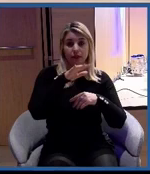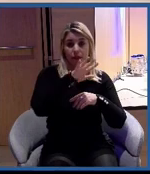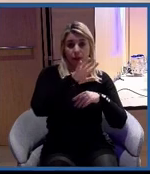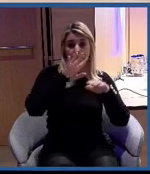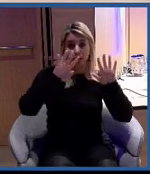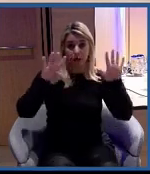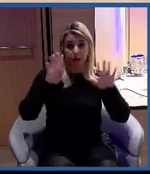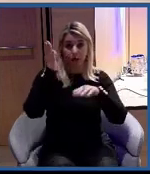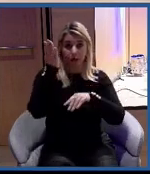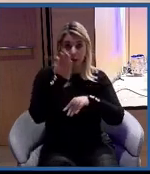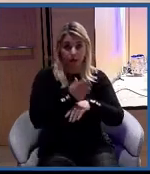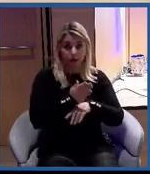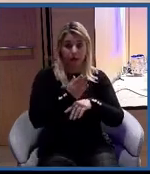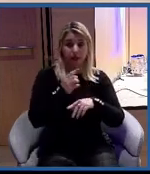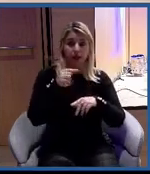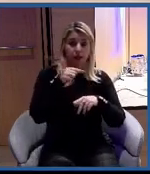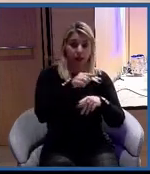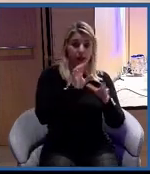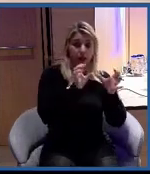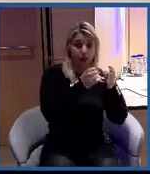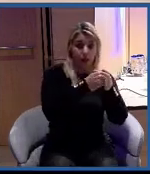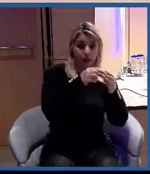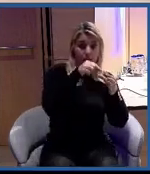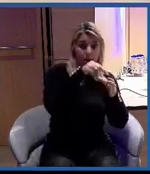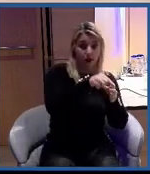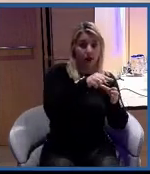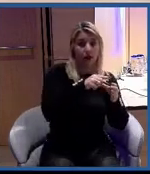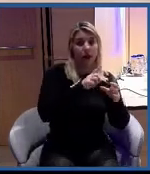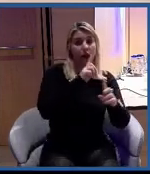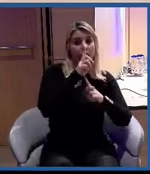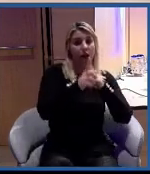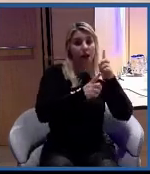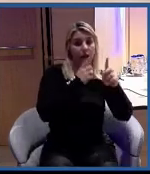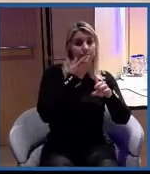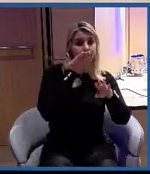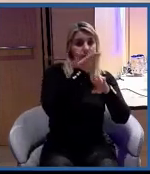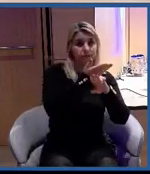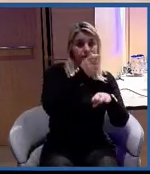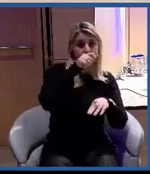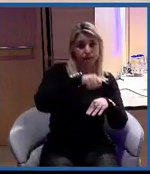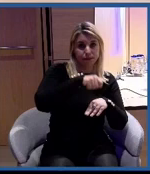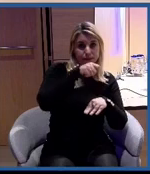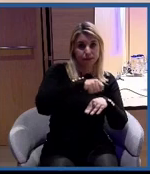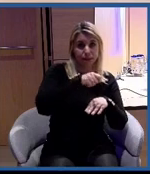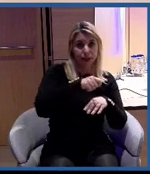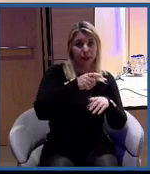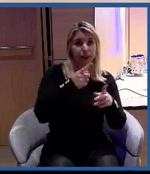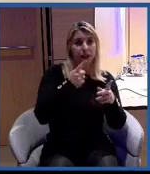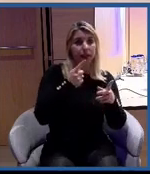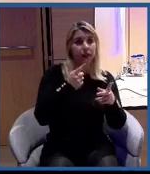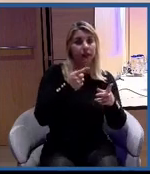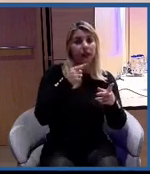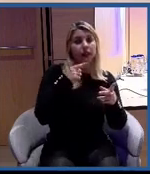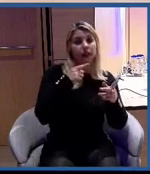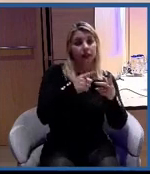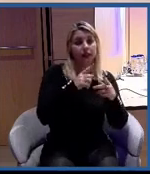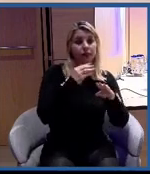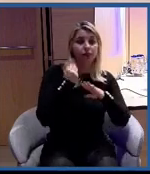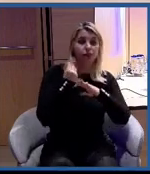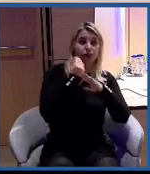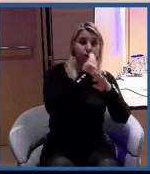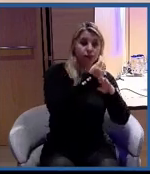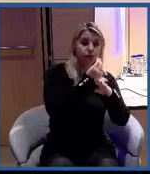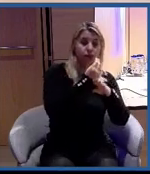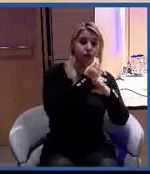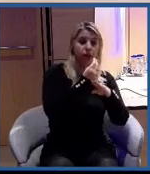por de los alcaldes los exalcaldes enfrentaron alguna solicitud de antejuicio quiere decir que se cuestionó su función